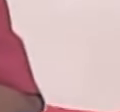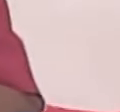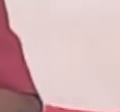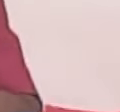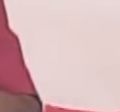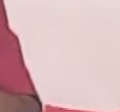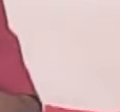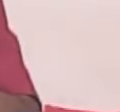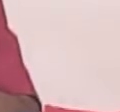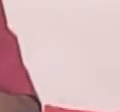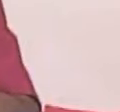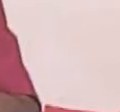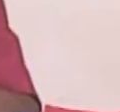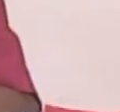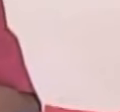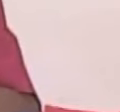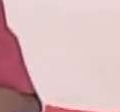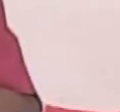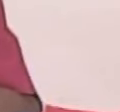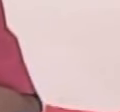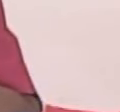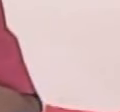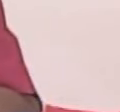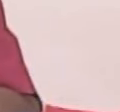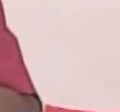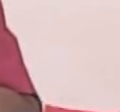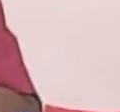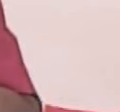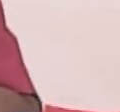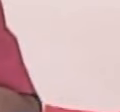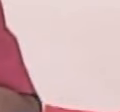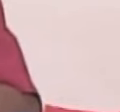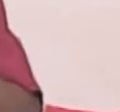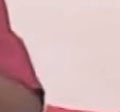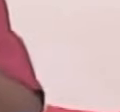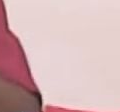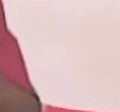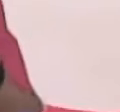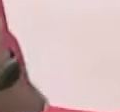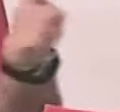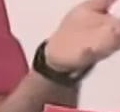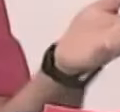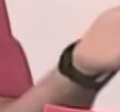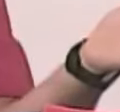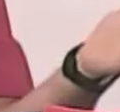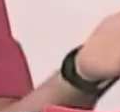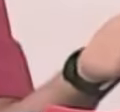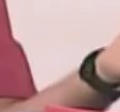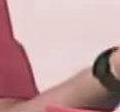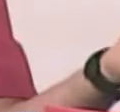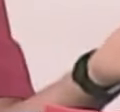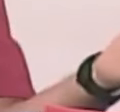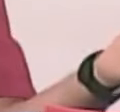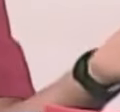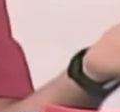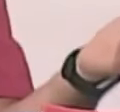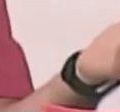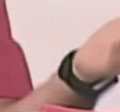desautorizar a Juanito. No puedo. Yo no sé, me imagino que él es el jefe de comando de